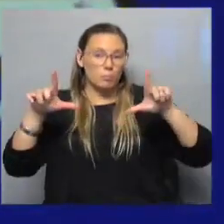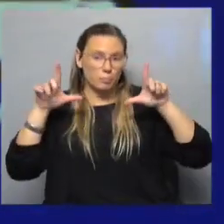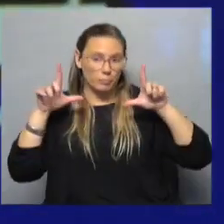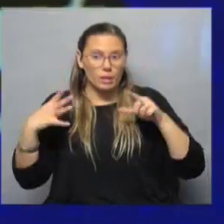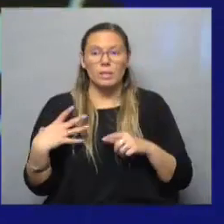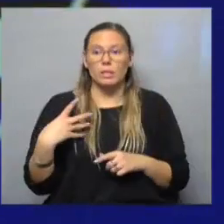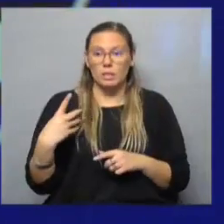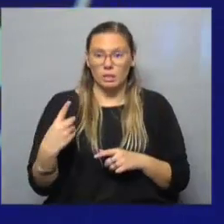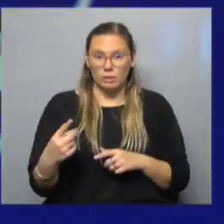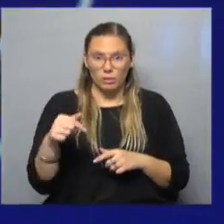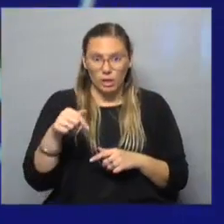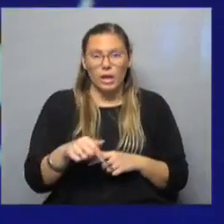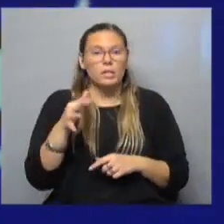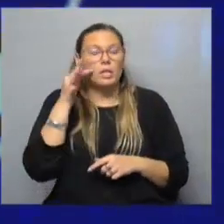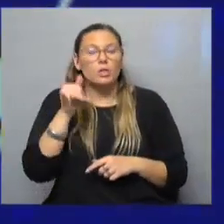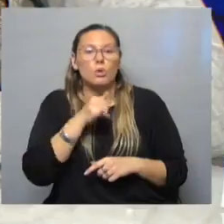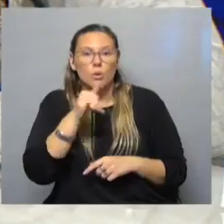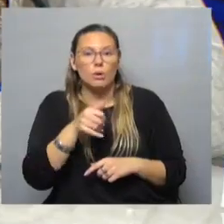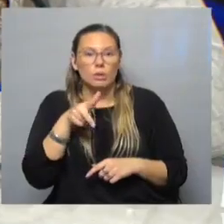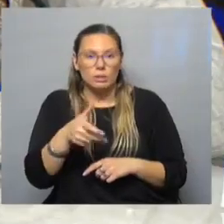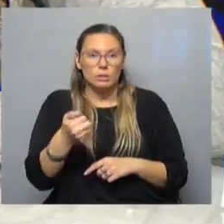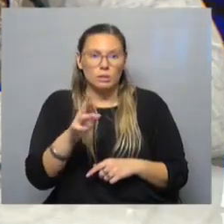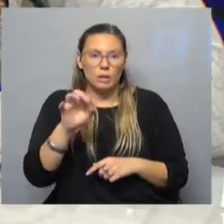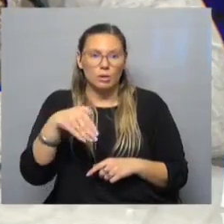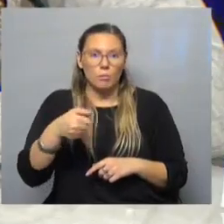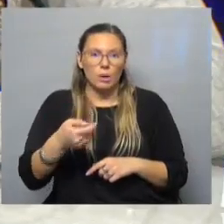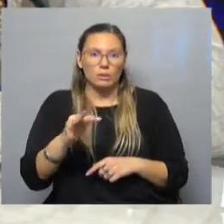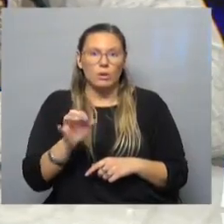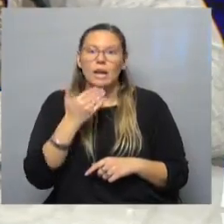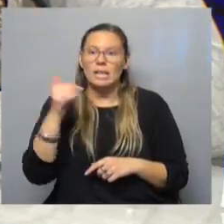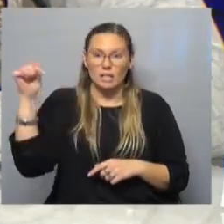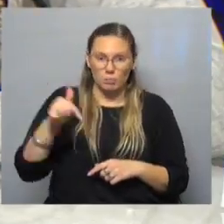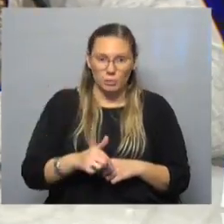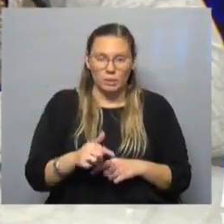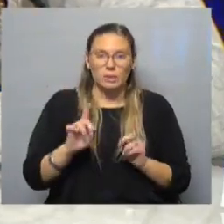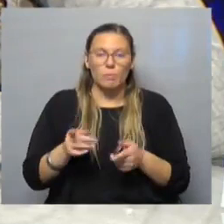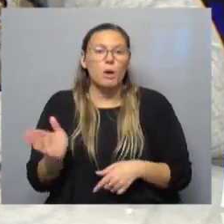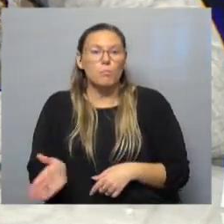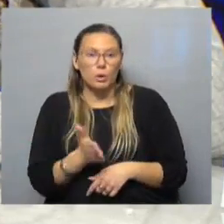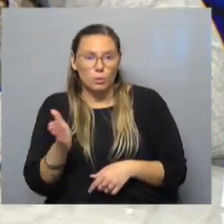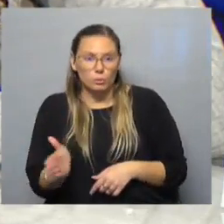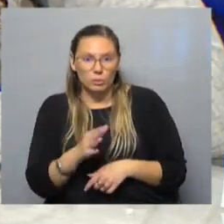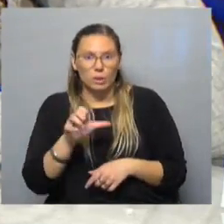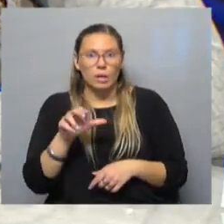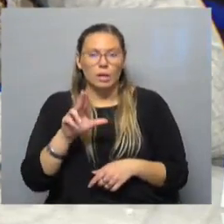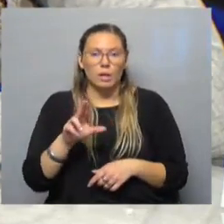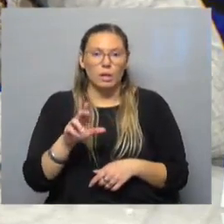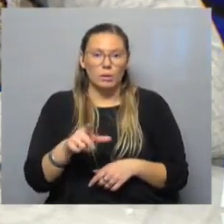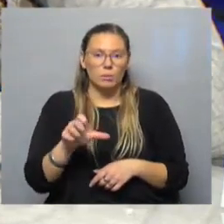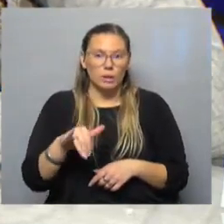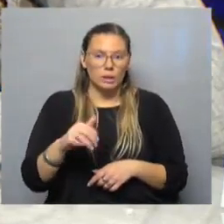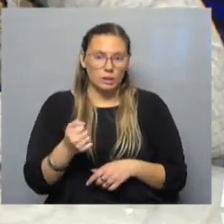la directora de este documental, Charo Matto. Muchas gracias por estar hoy acá. Estamos con la productora, Eugenia